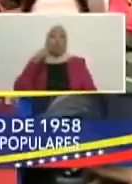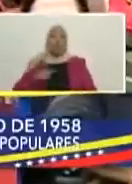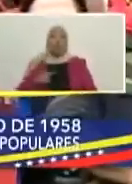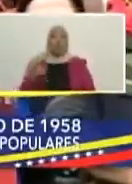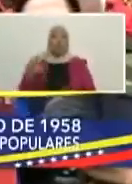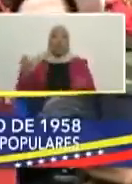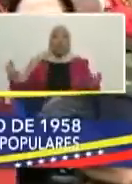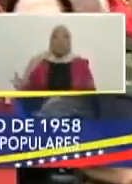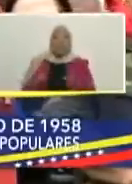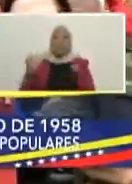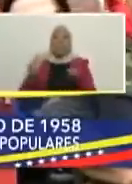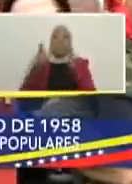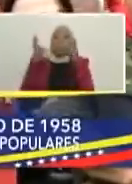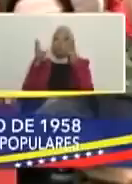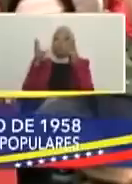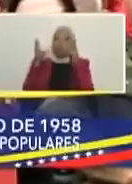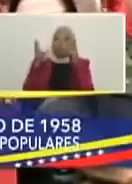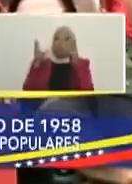cantaron victoria.